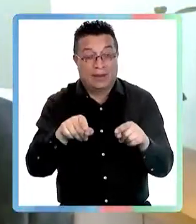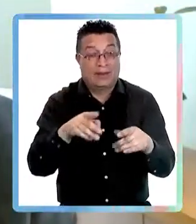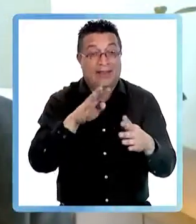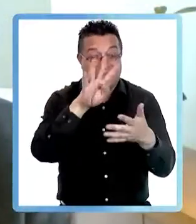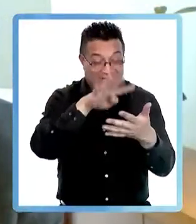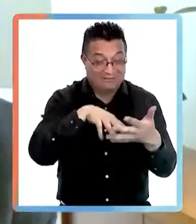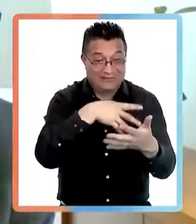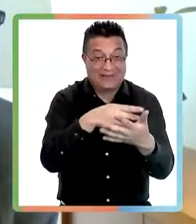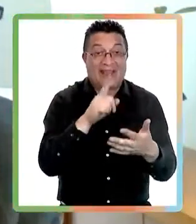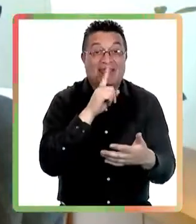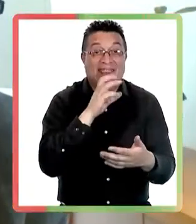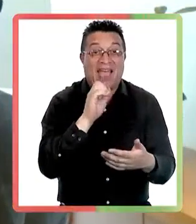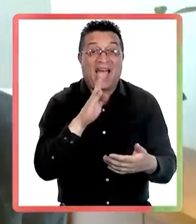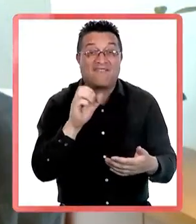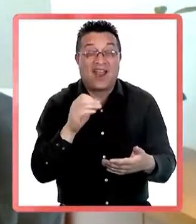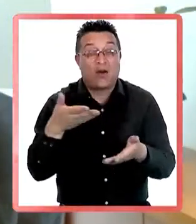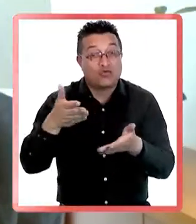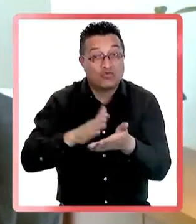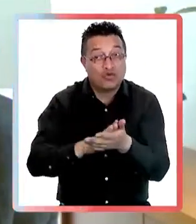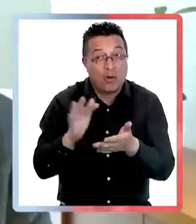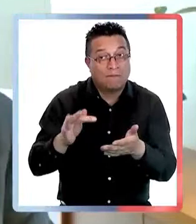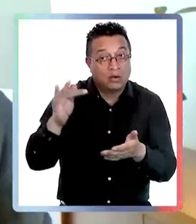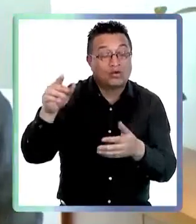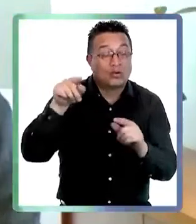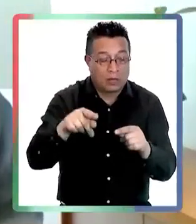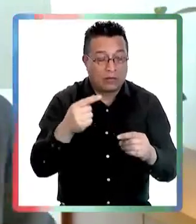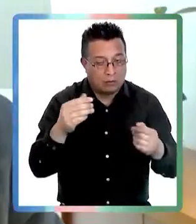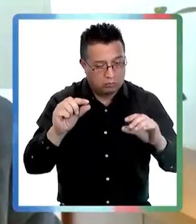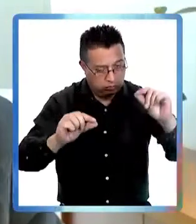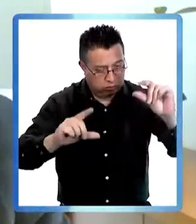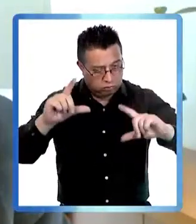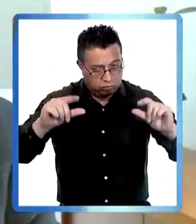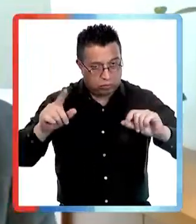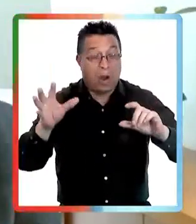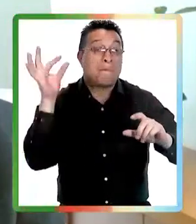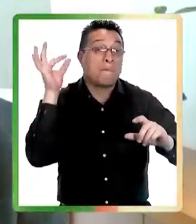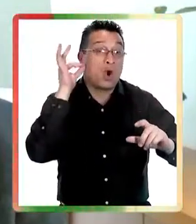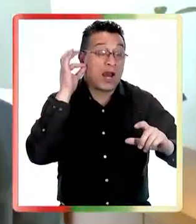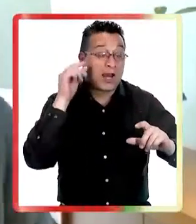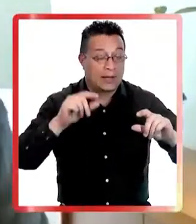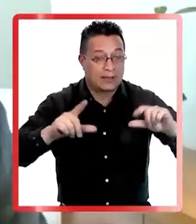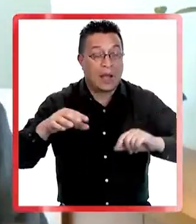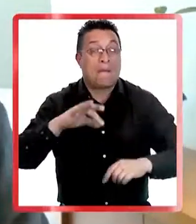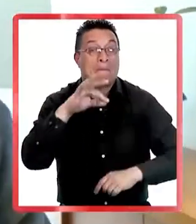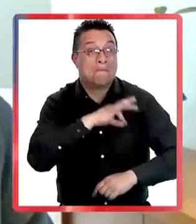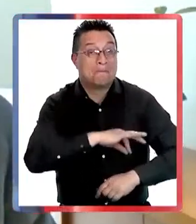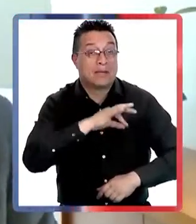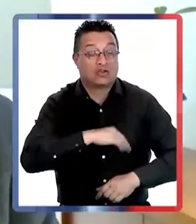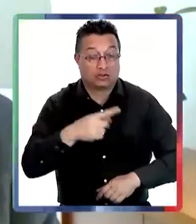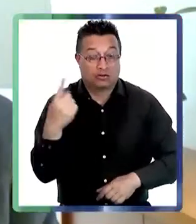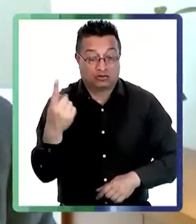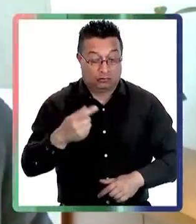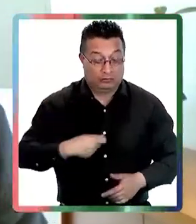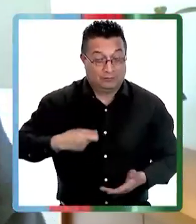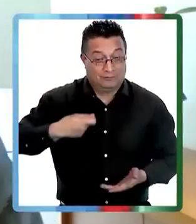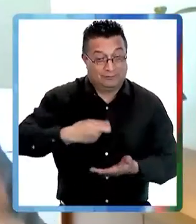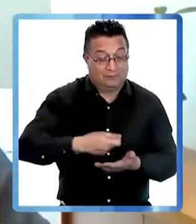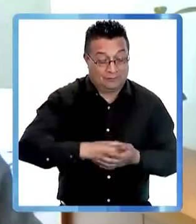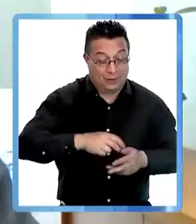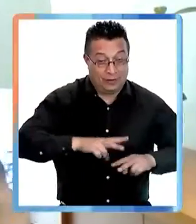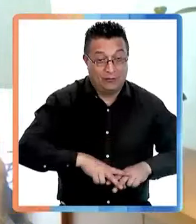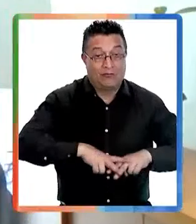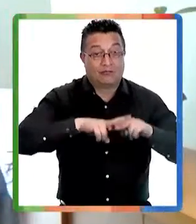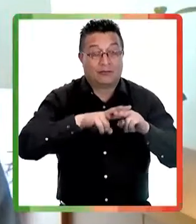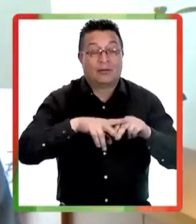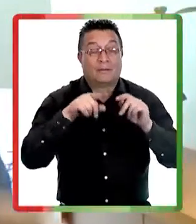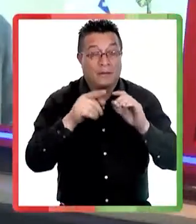de mortalidad lo que hace es simplemente recalcularle a la mujer la pensión autofinanciada